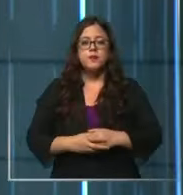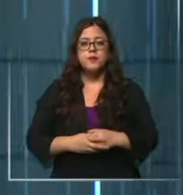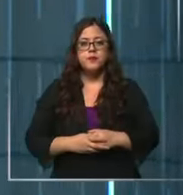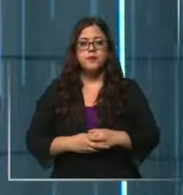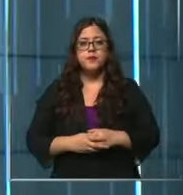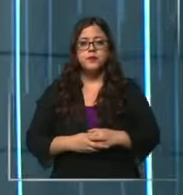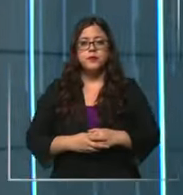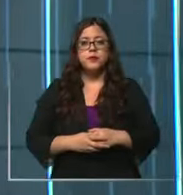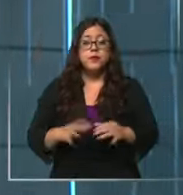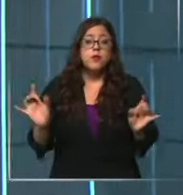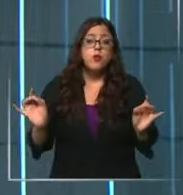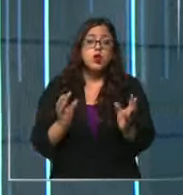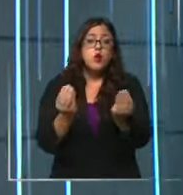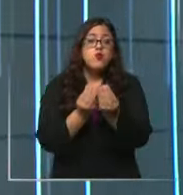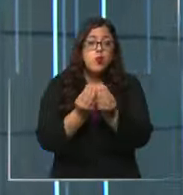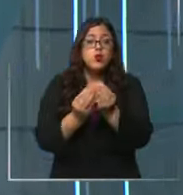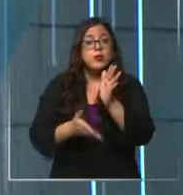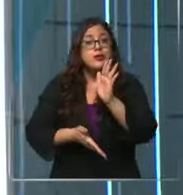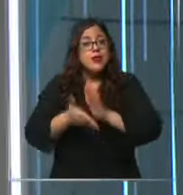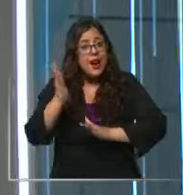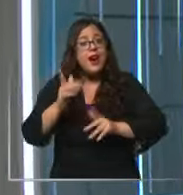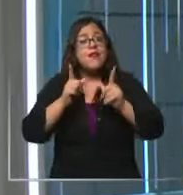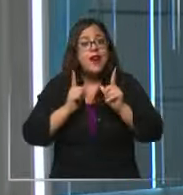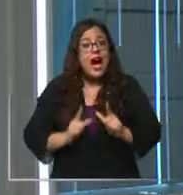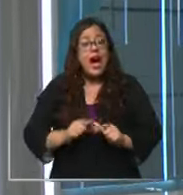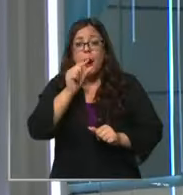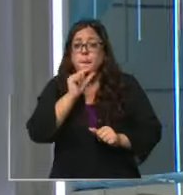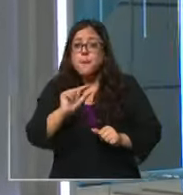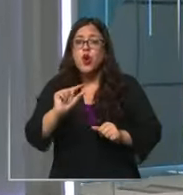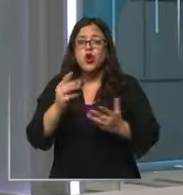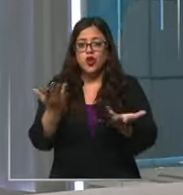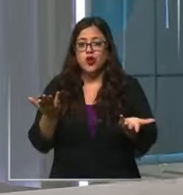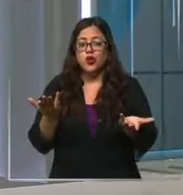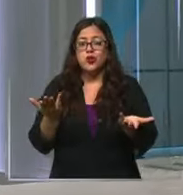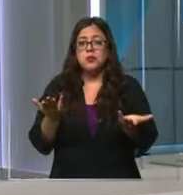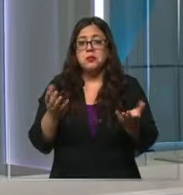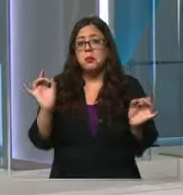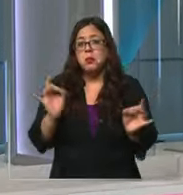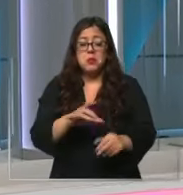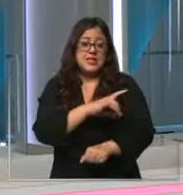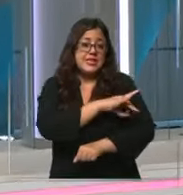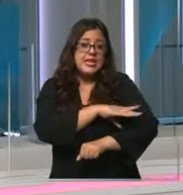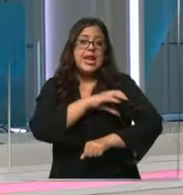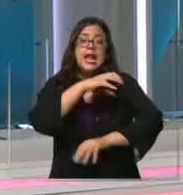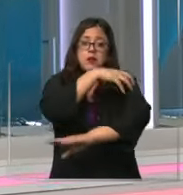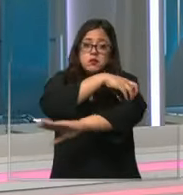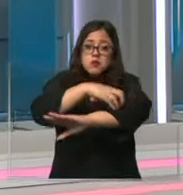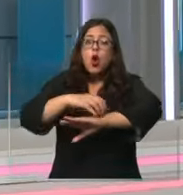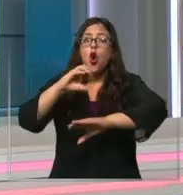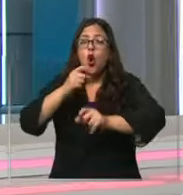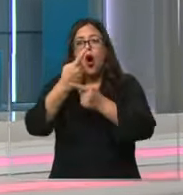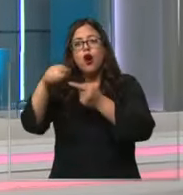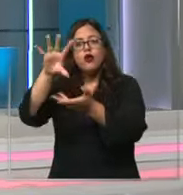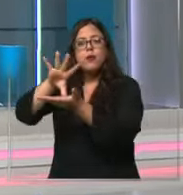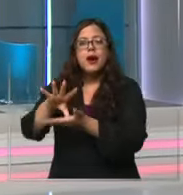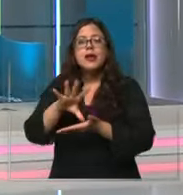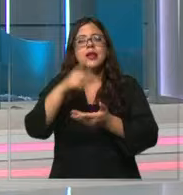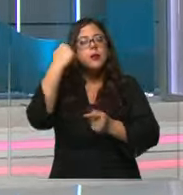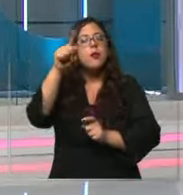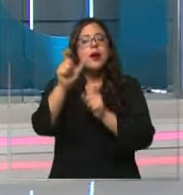Bueno, y seguramente muchos están listos para salir de vacaciones y se van de viaje las próximas semanas, ya sea dentro de Chile o en el extranjero. Pero para